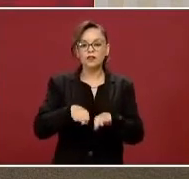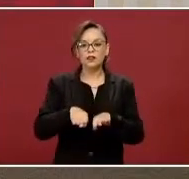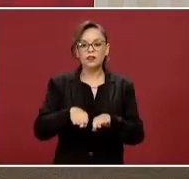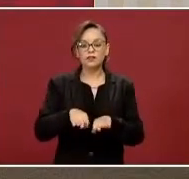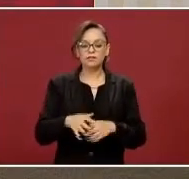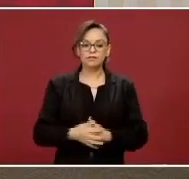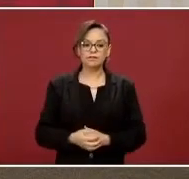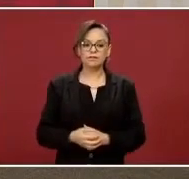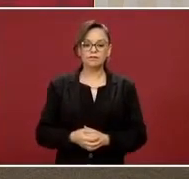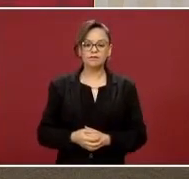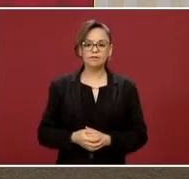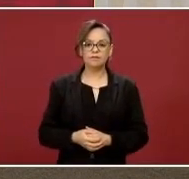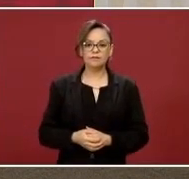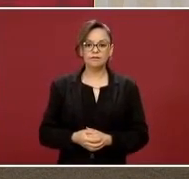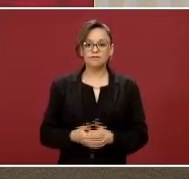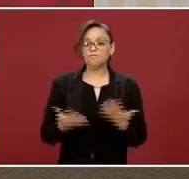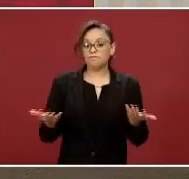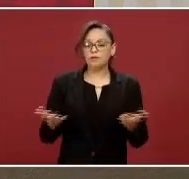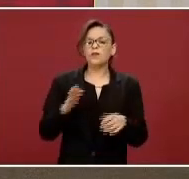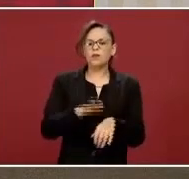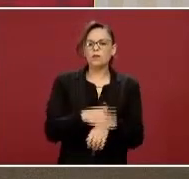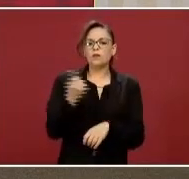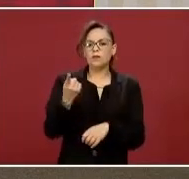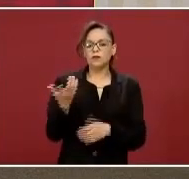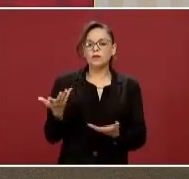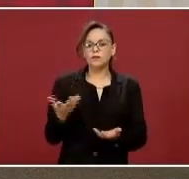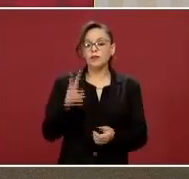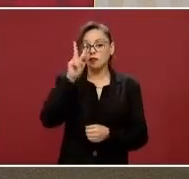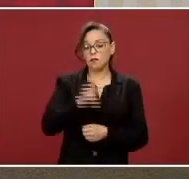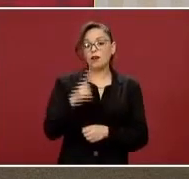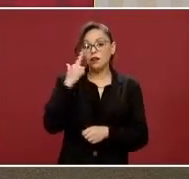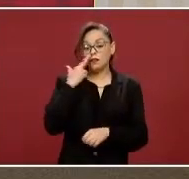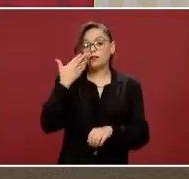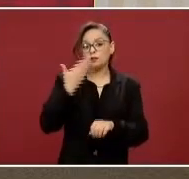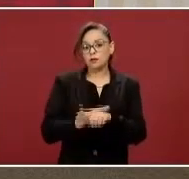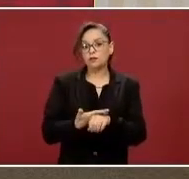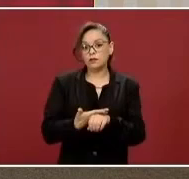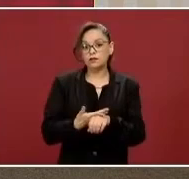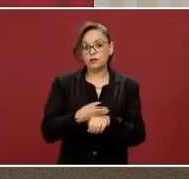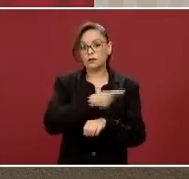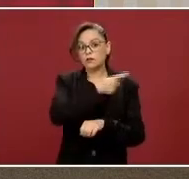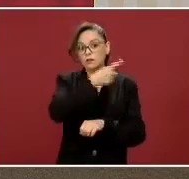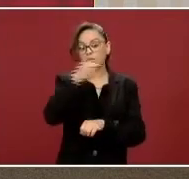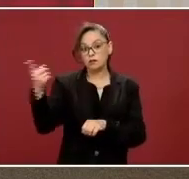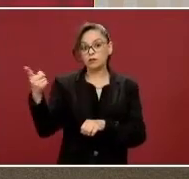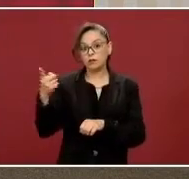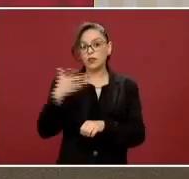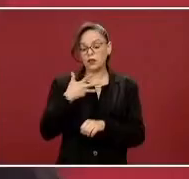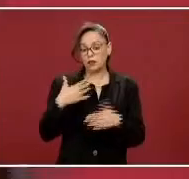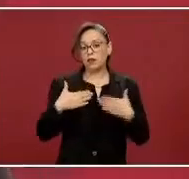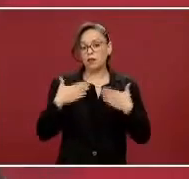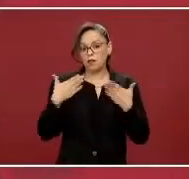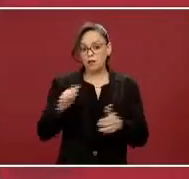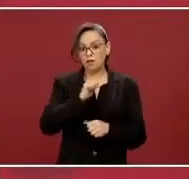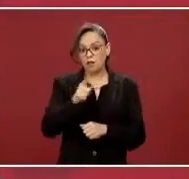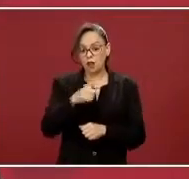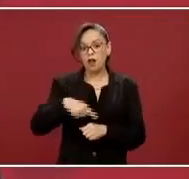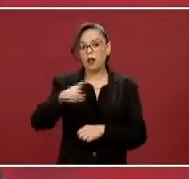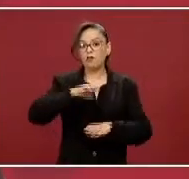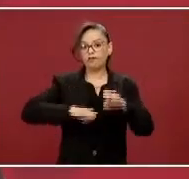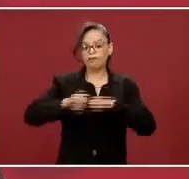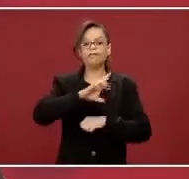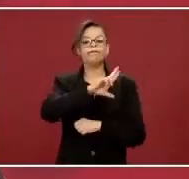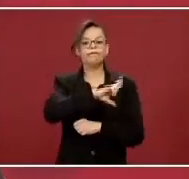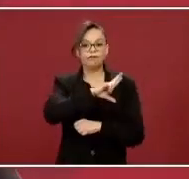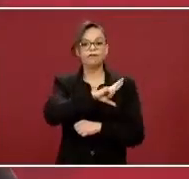en mucho porque hay confianza en la responsabilidad del sector privado. Vimos de manera espontánea